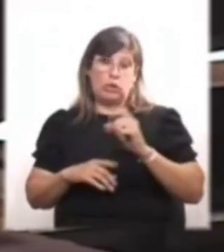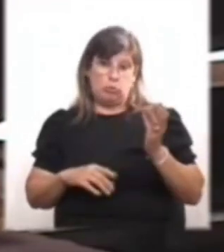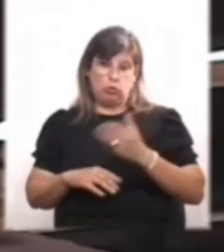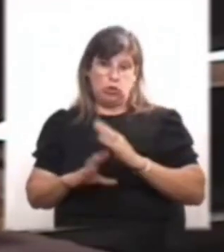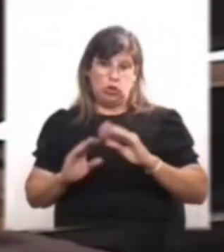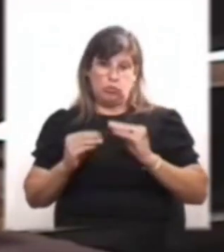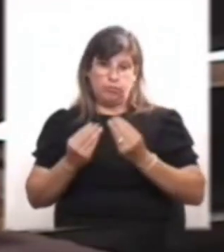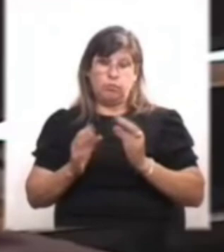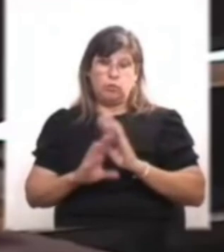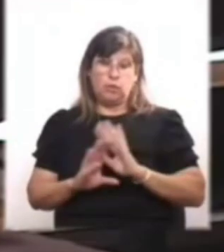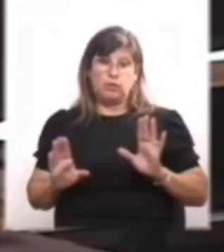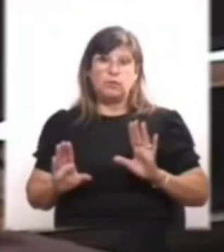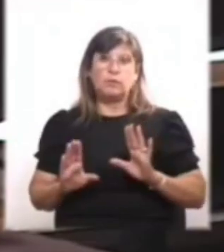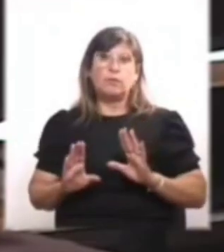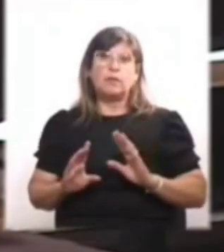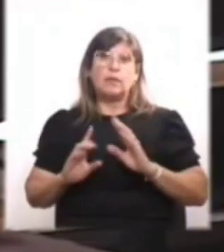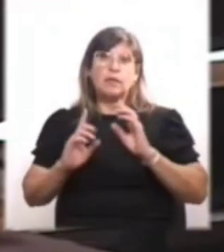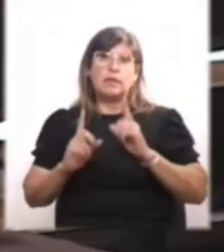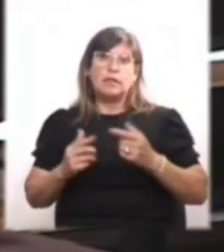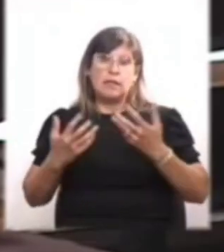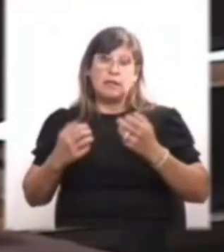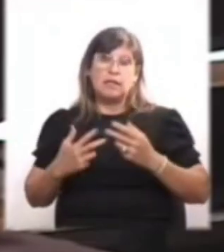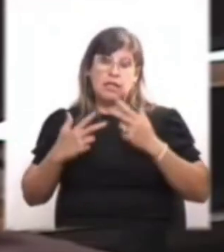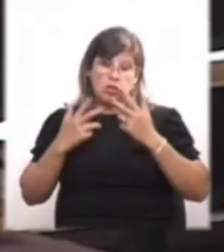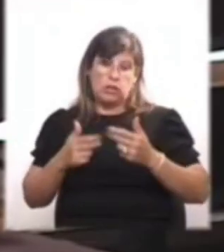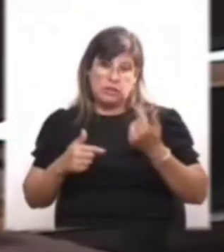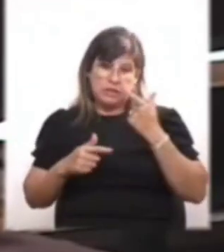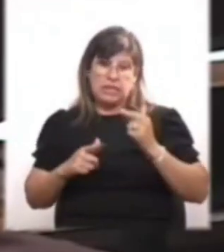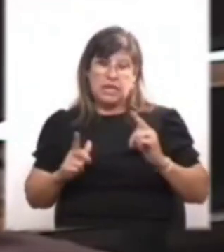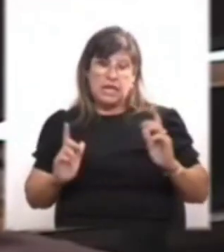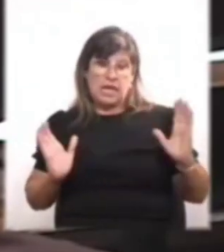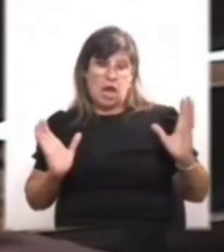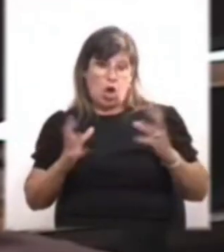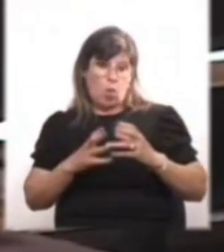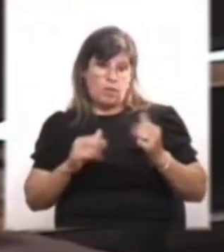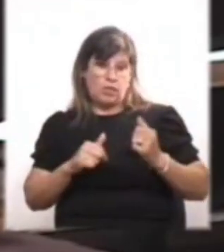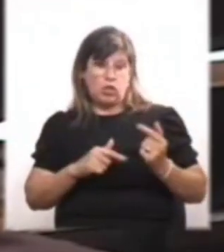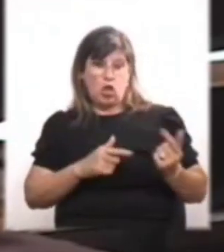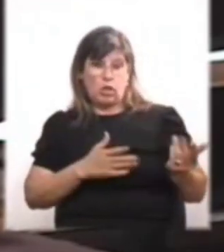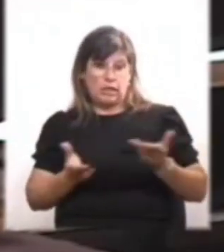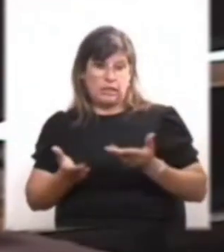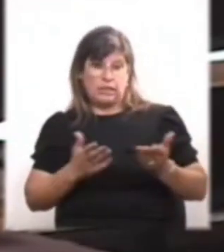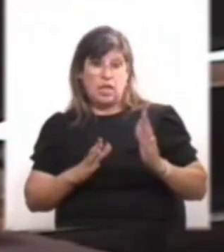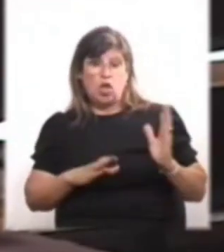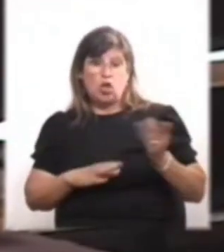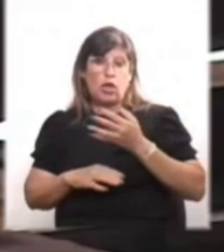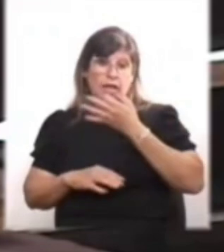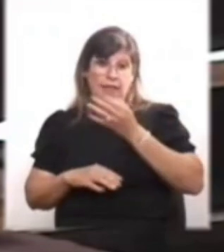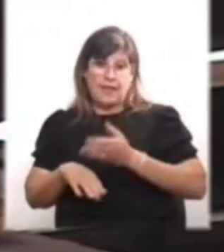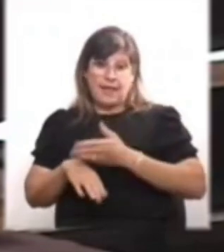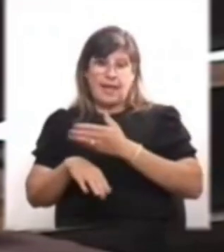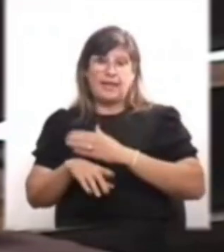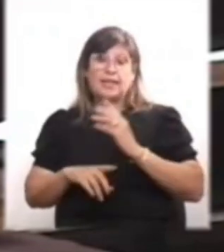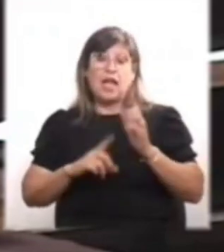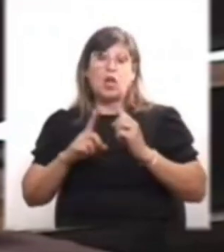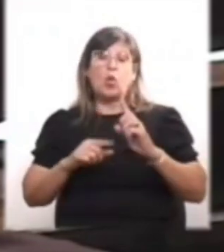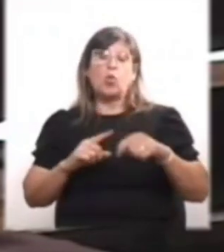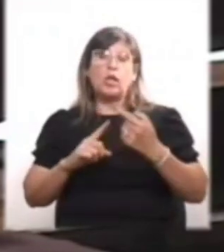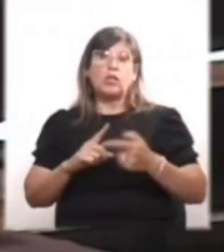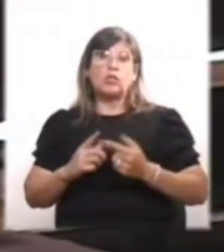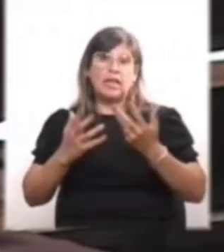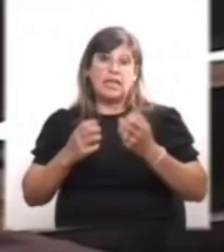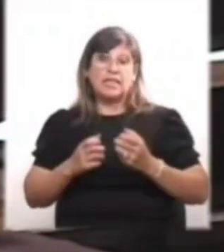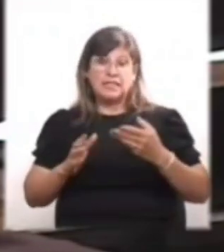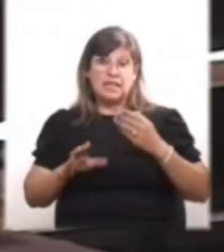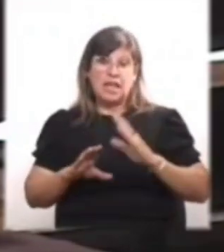También quiero destacar que las comisiones que nos acompañaron, todas las que nombré, y algunas otras que quisieron